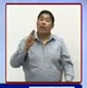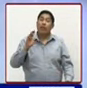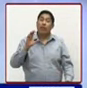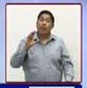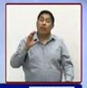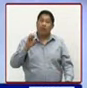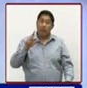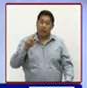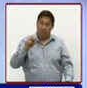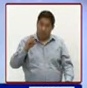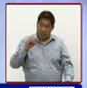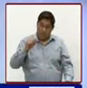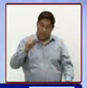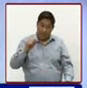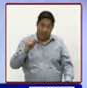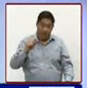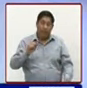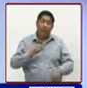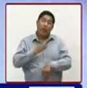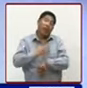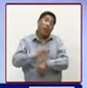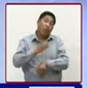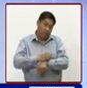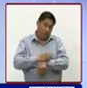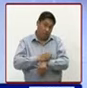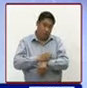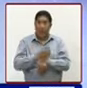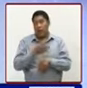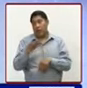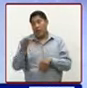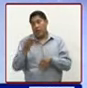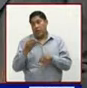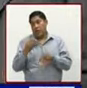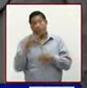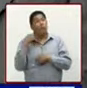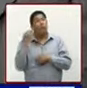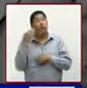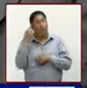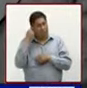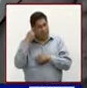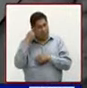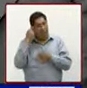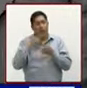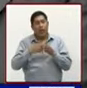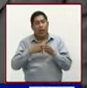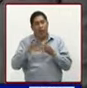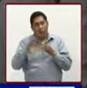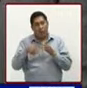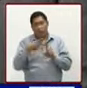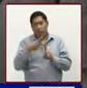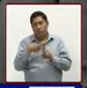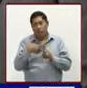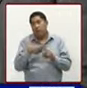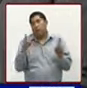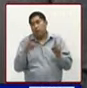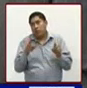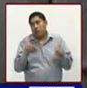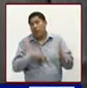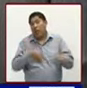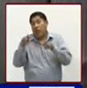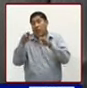de Guayaquil, donde también se espera que el equipo de Beñat San José pueda pensar en un resultado favorable. Aunque jugando de